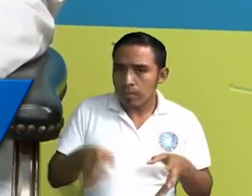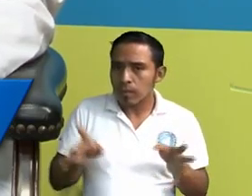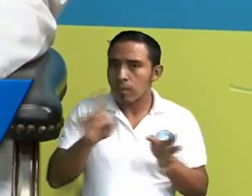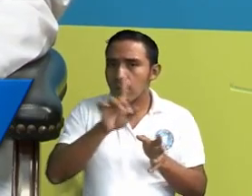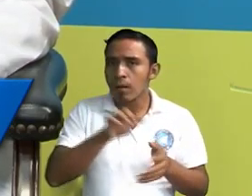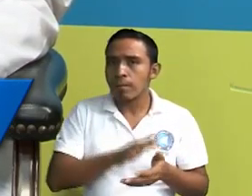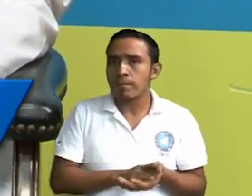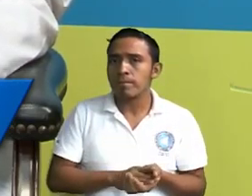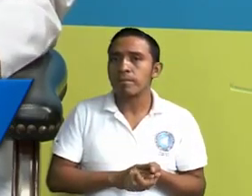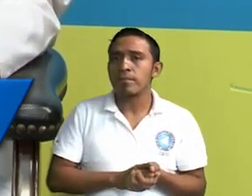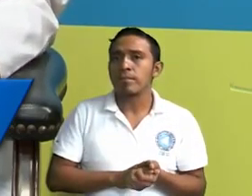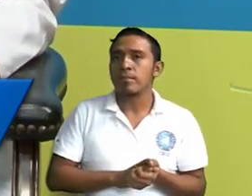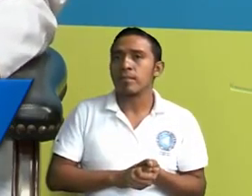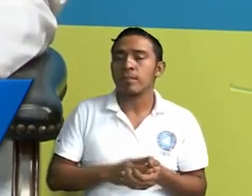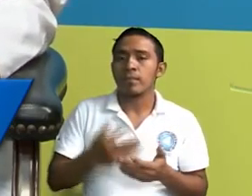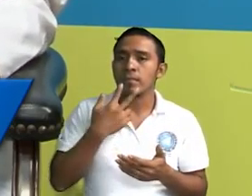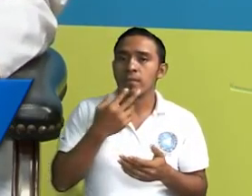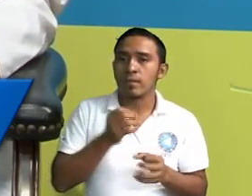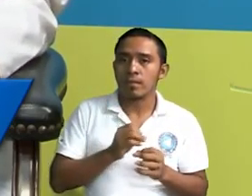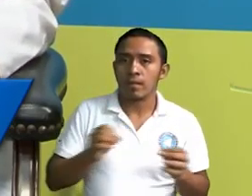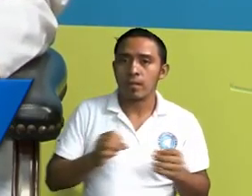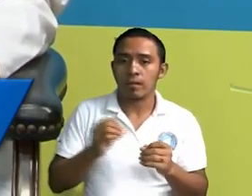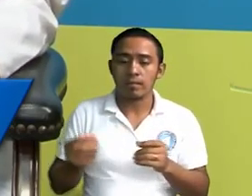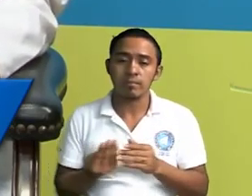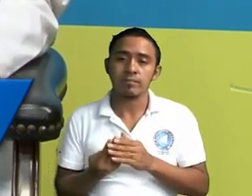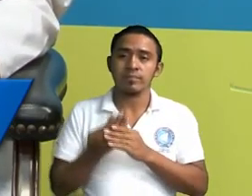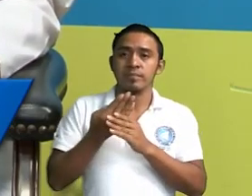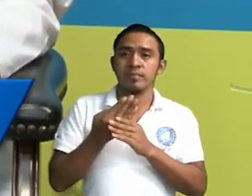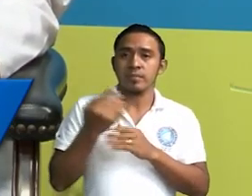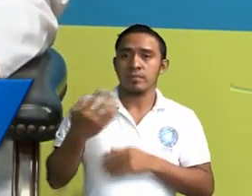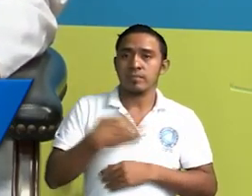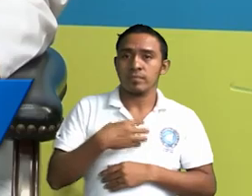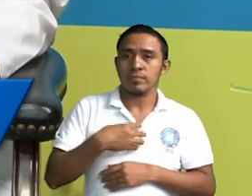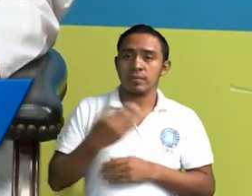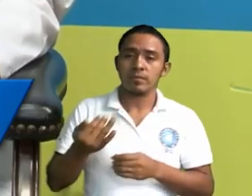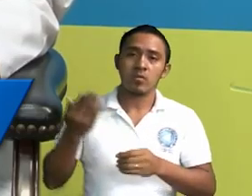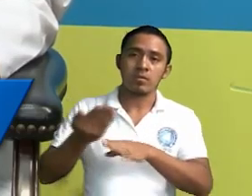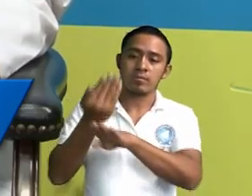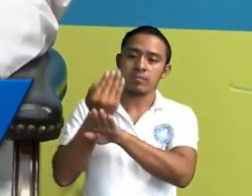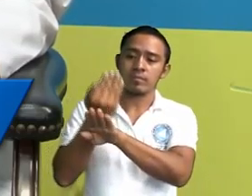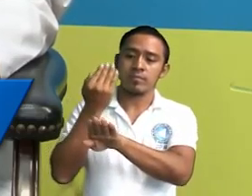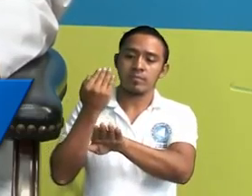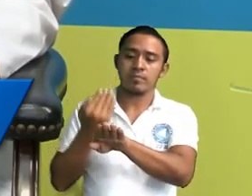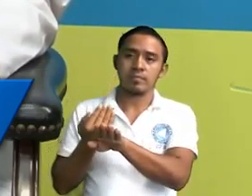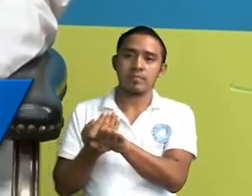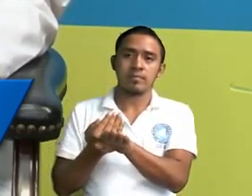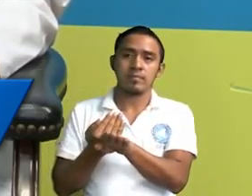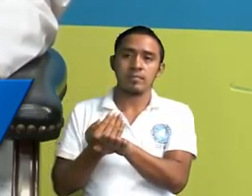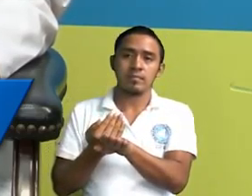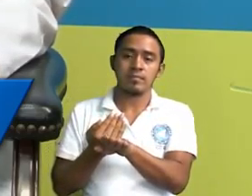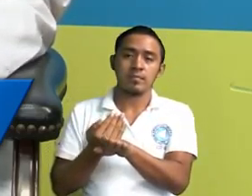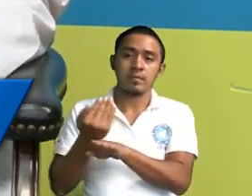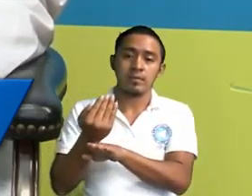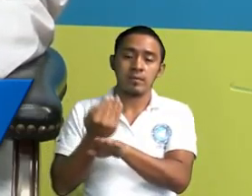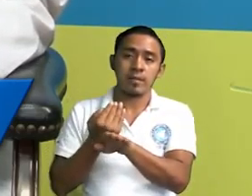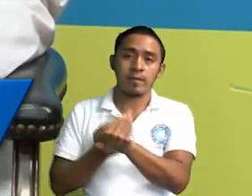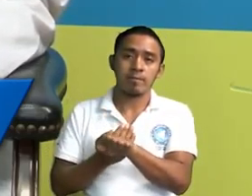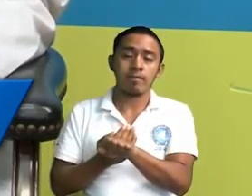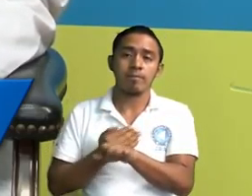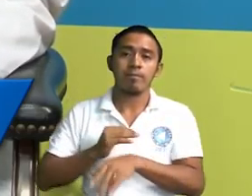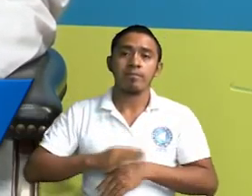para que salga no tiene que votar a ningún otro ella sale por detrás de todas las muelas del de leche entonces